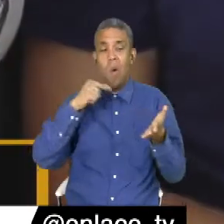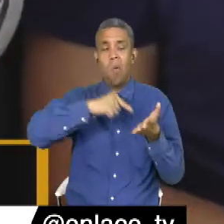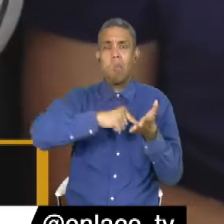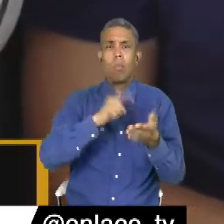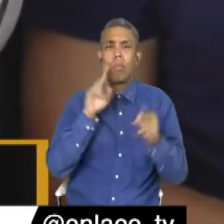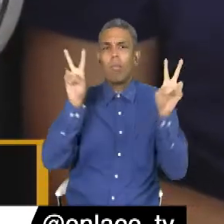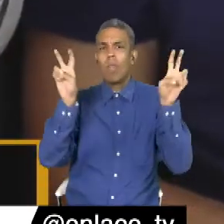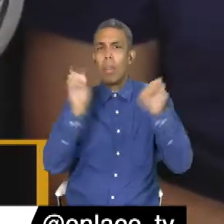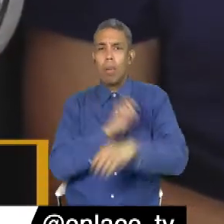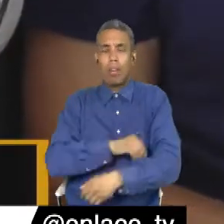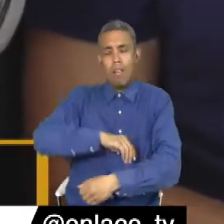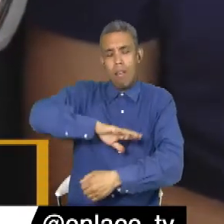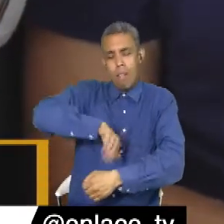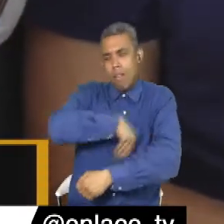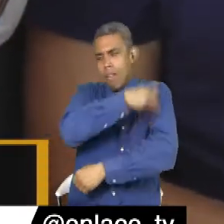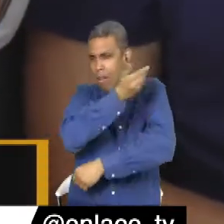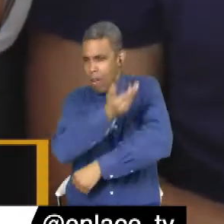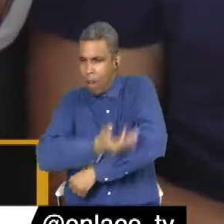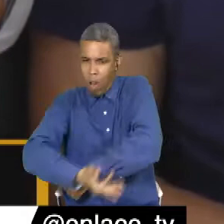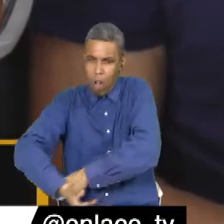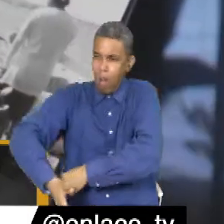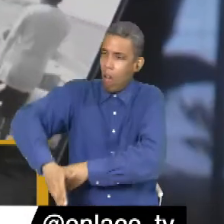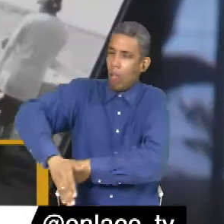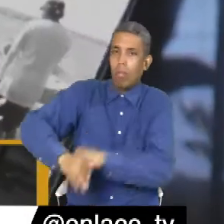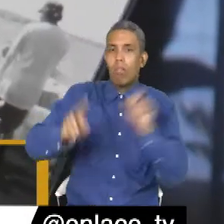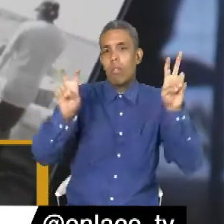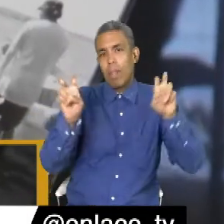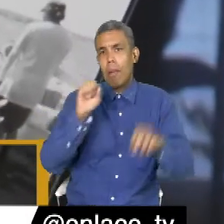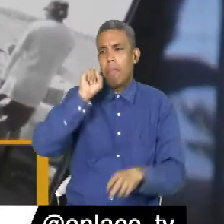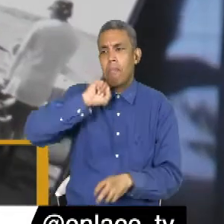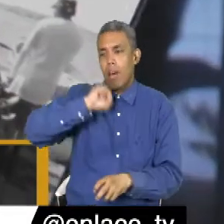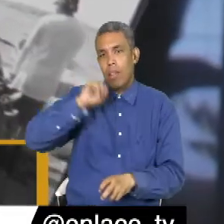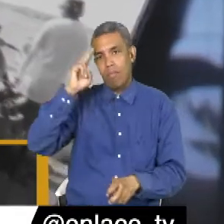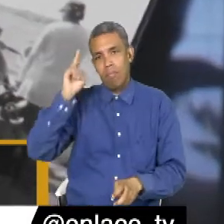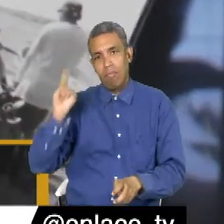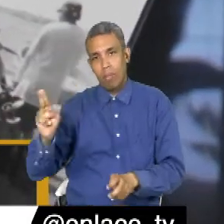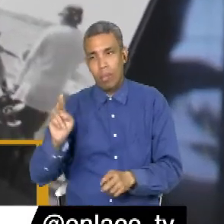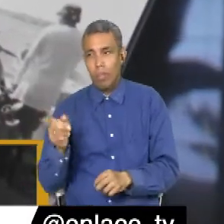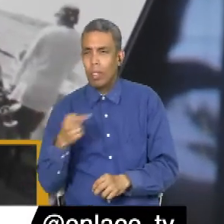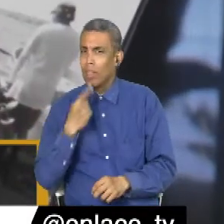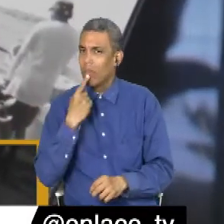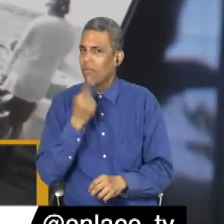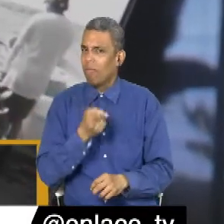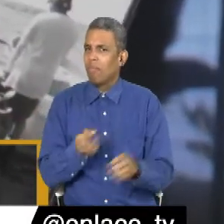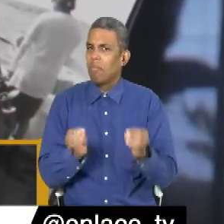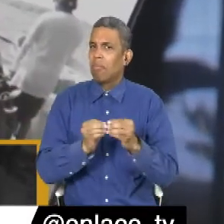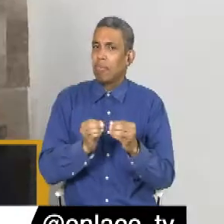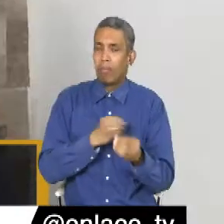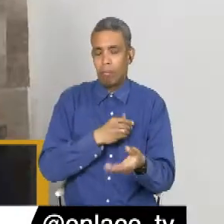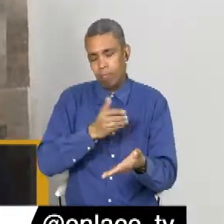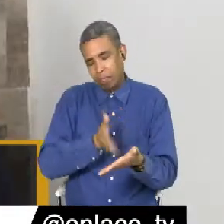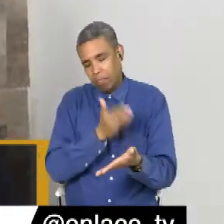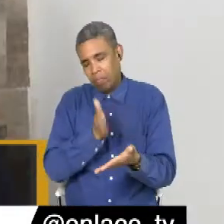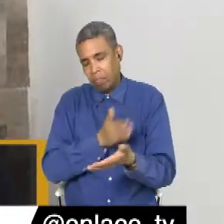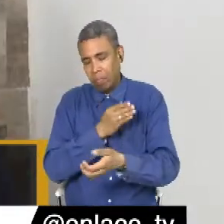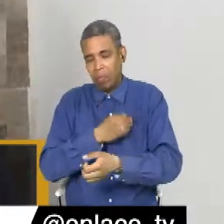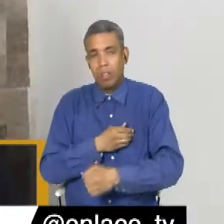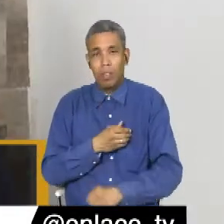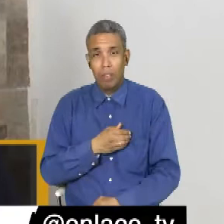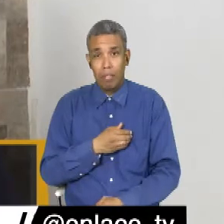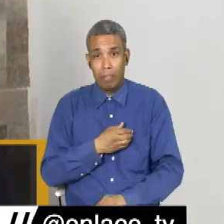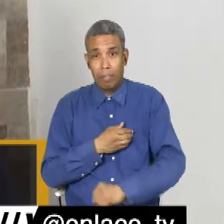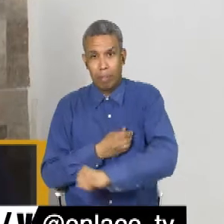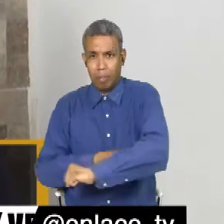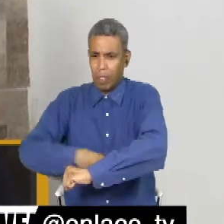hay mucho haiku, o de poema breve. La autora habló para Enlace Noticias sobre la temática de su obra poética. Sí, el próximo